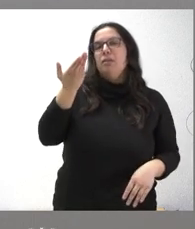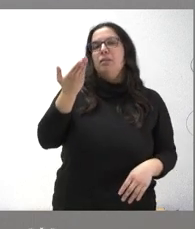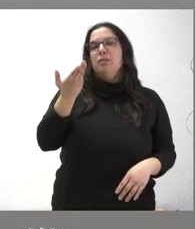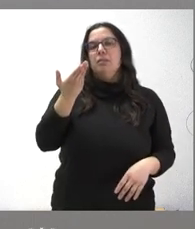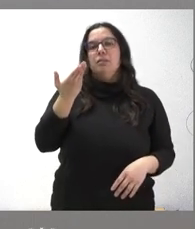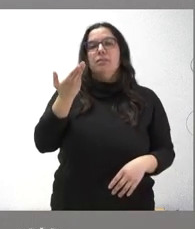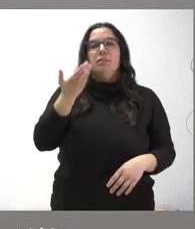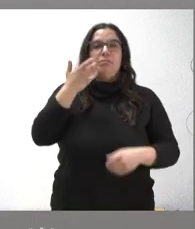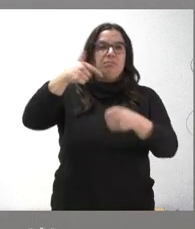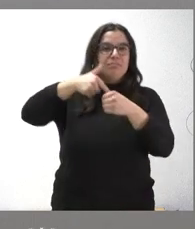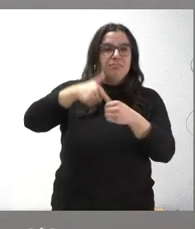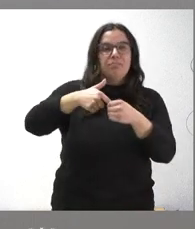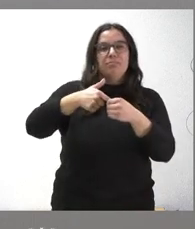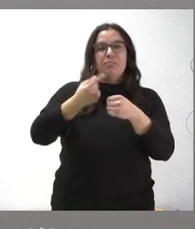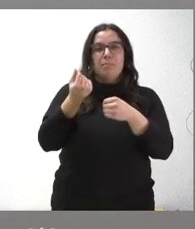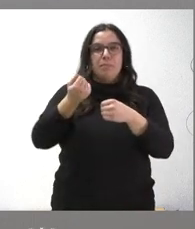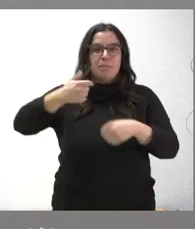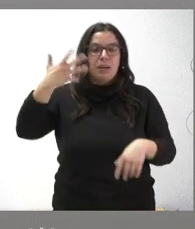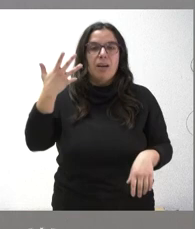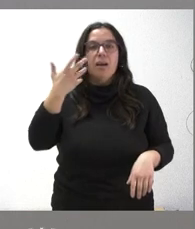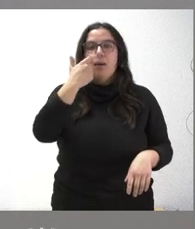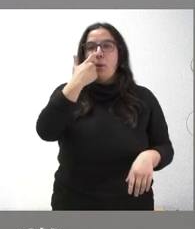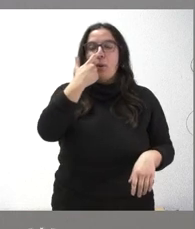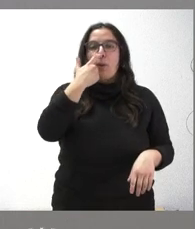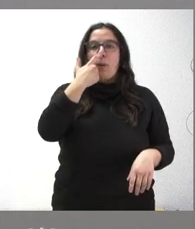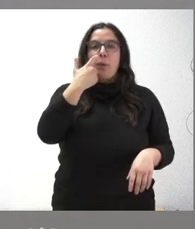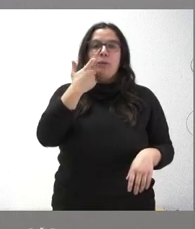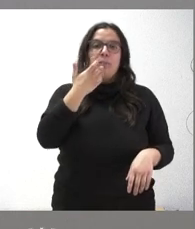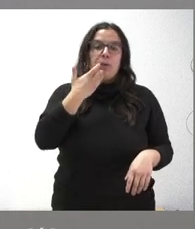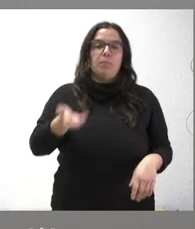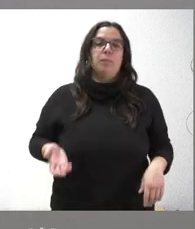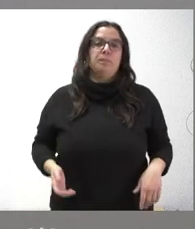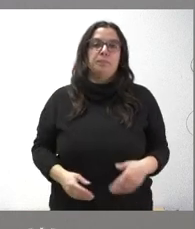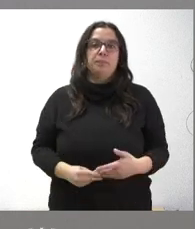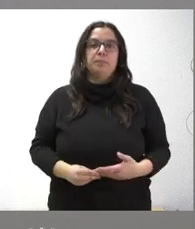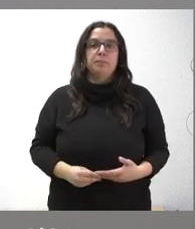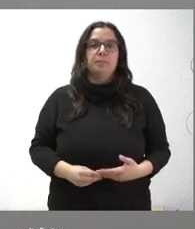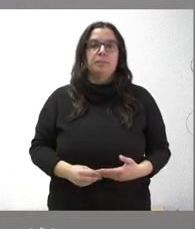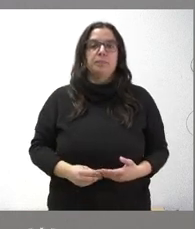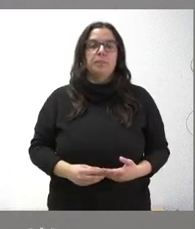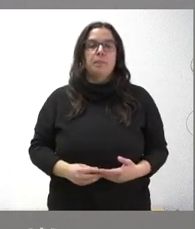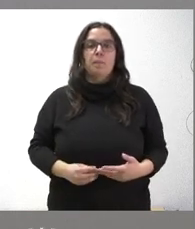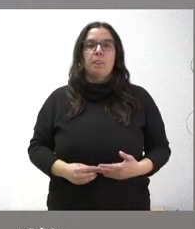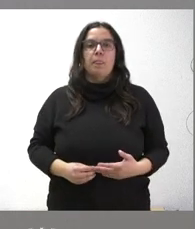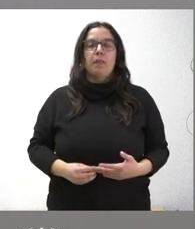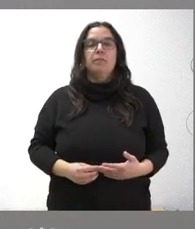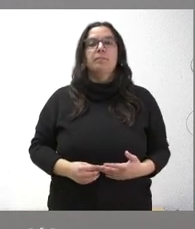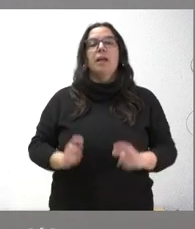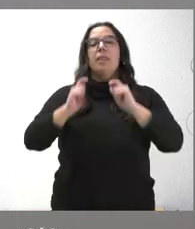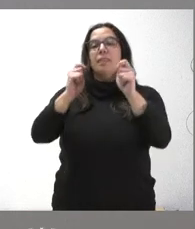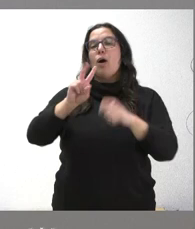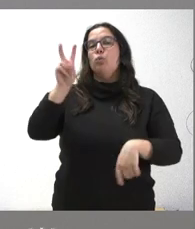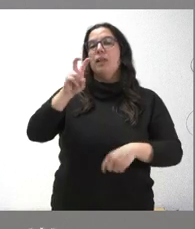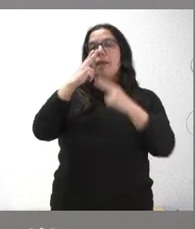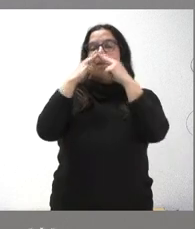vinculado al aumento de el litro de combustible en términos de precio se declara de utilidad pública la